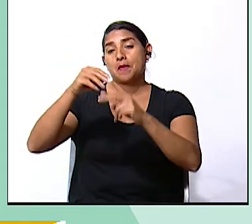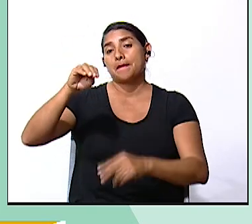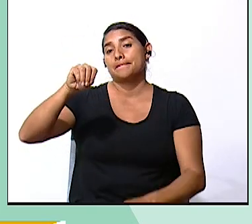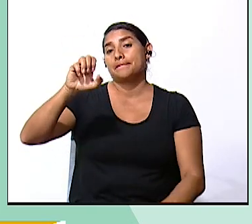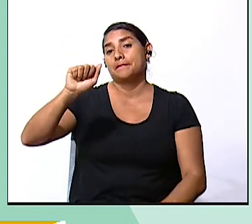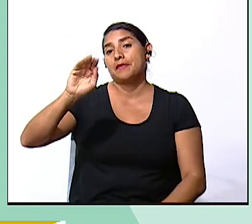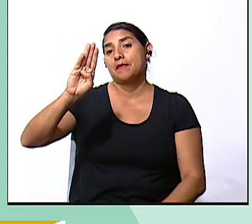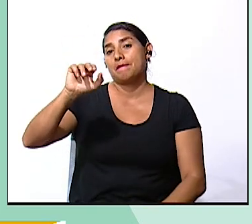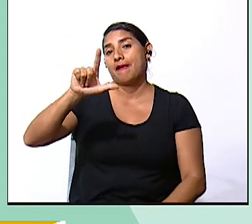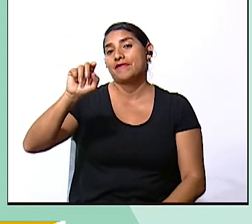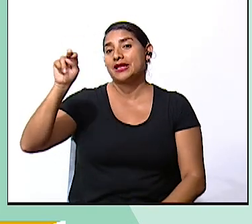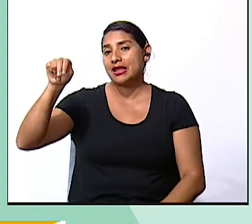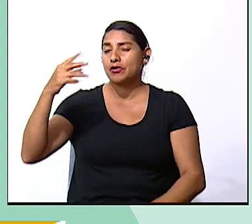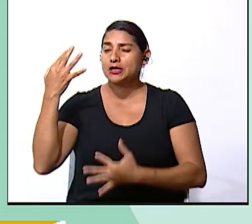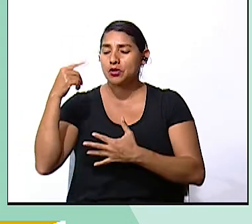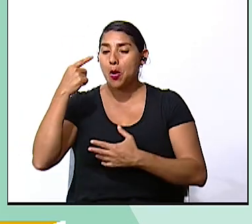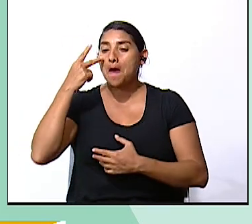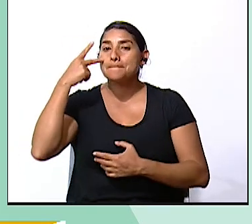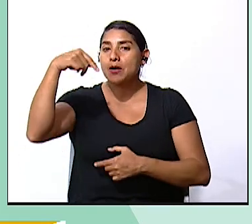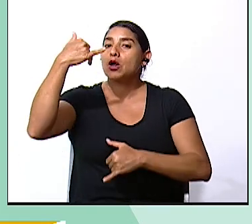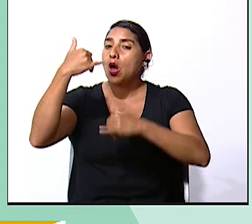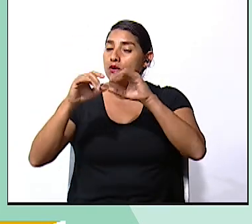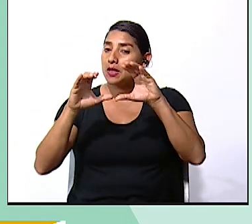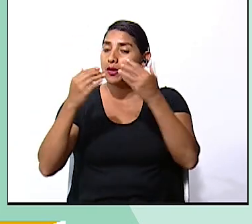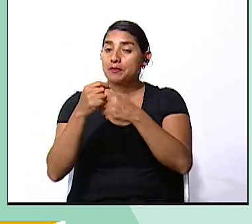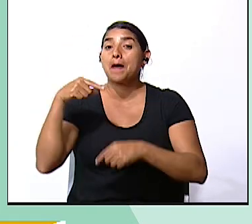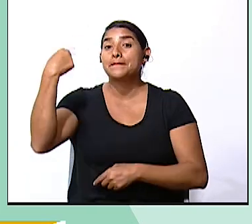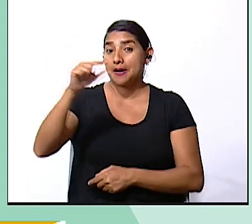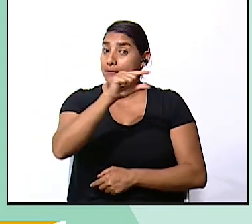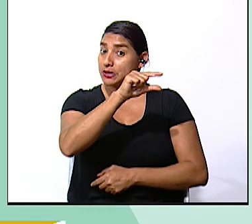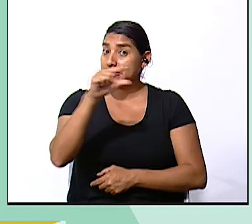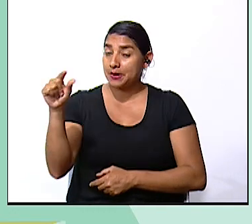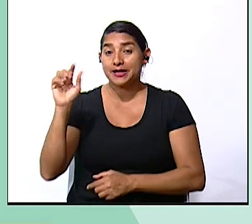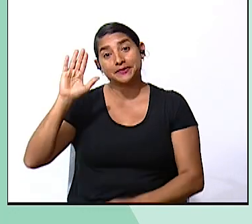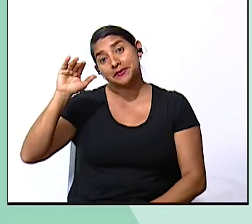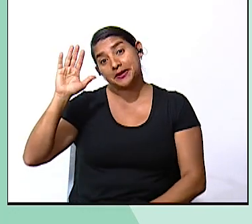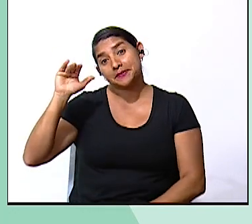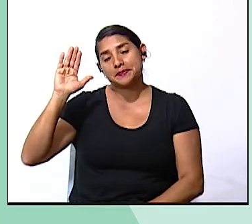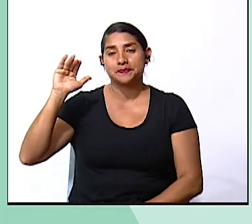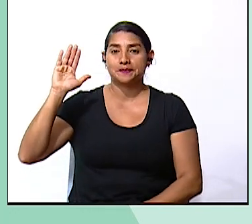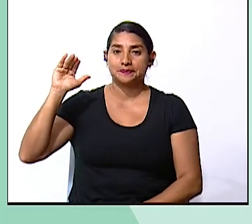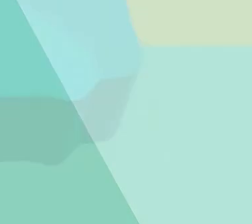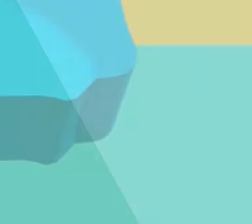nombre es Mabel Navarro y espero que nos veamos en la última clase la próxima semana. Adiós.